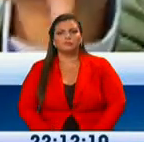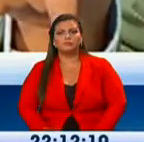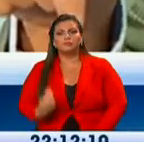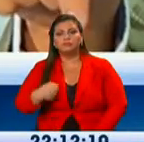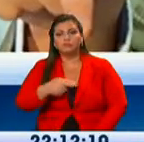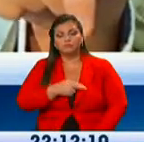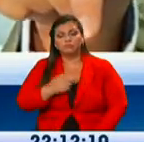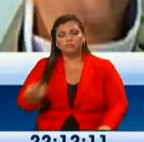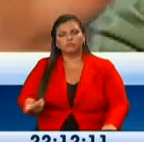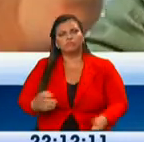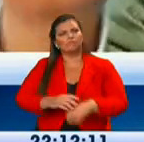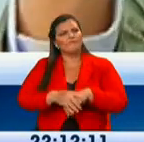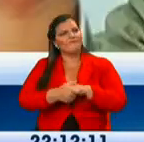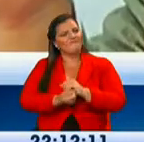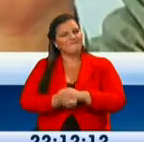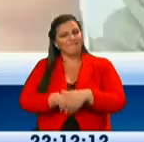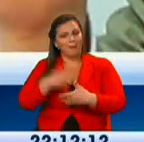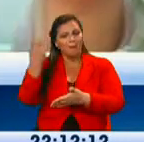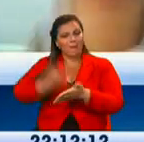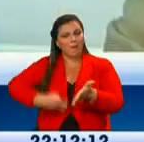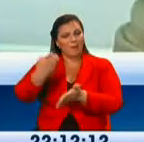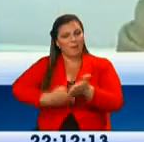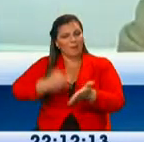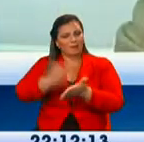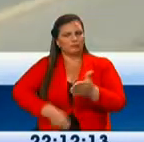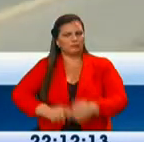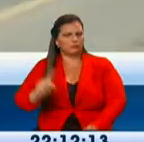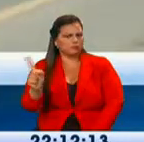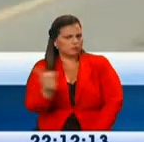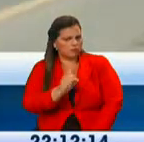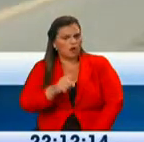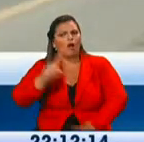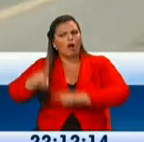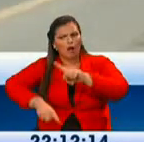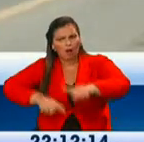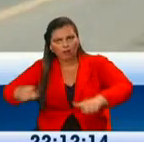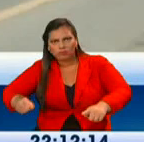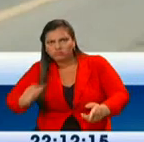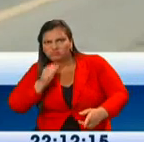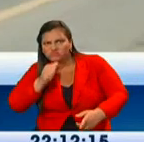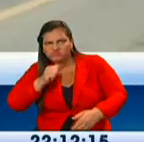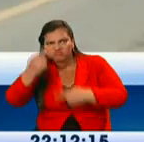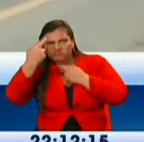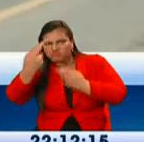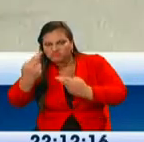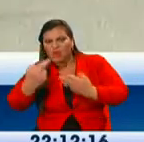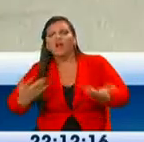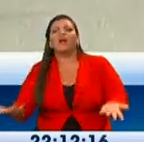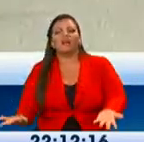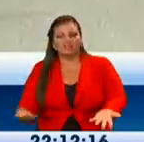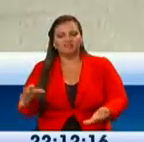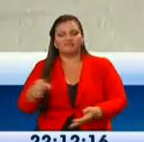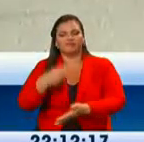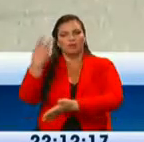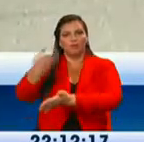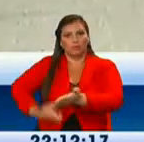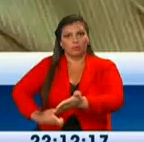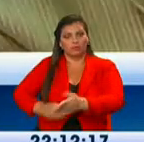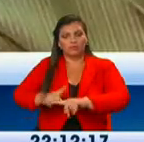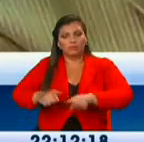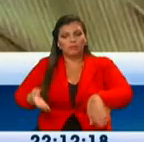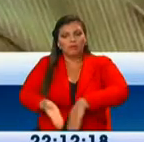recaudación de las multas. Habrá multas, por supuesto, de quienes incumplan. Se han establecido dos límites para vehículos livianos y